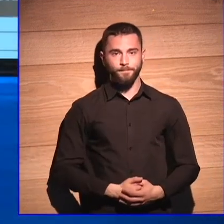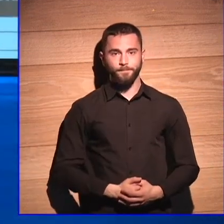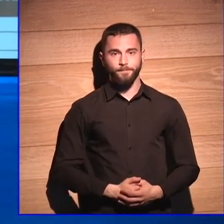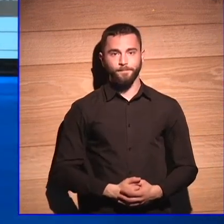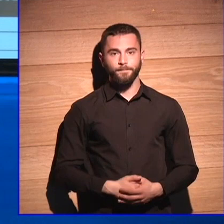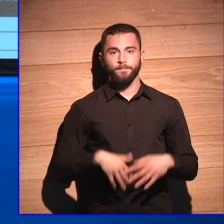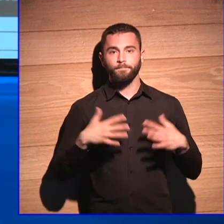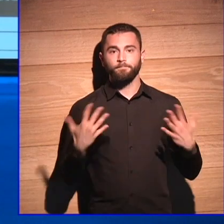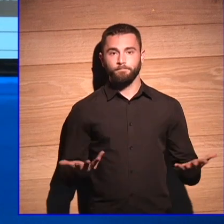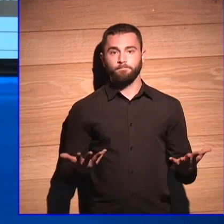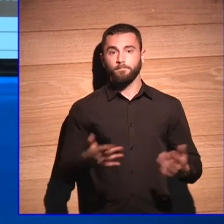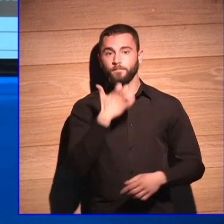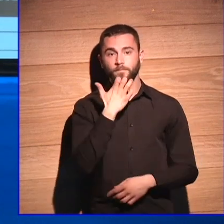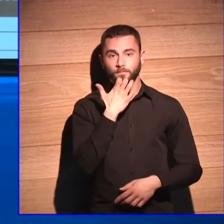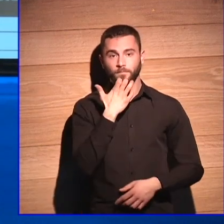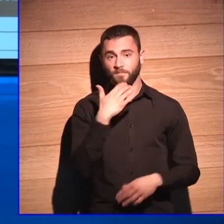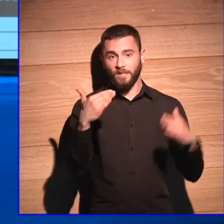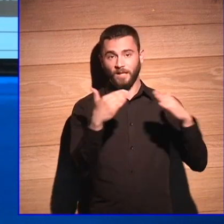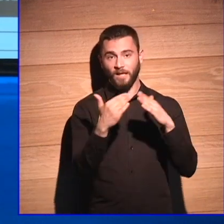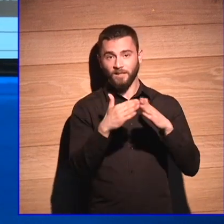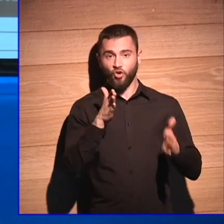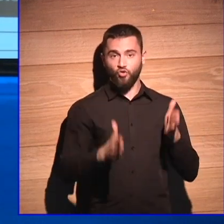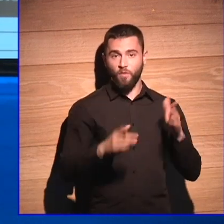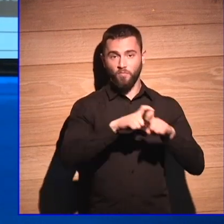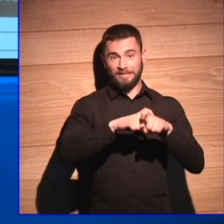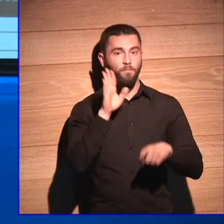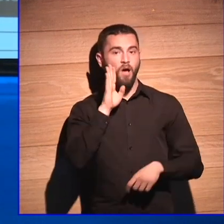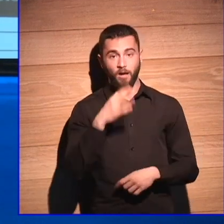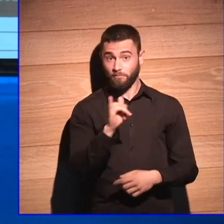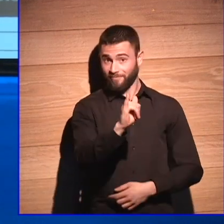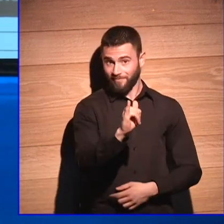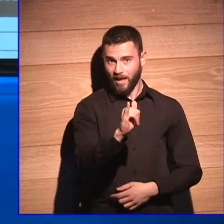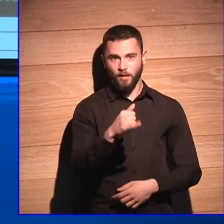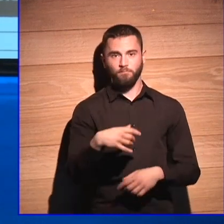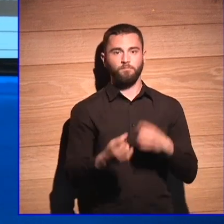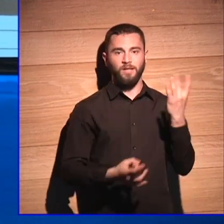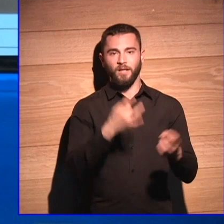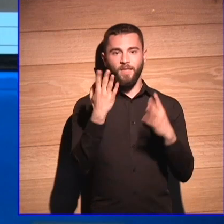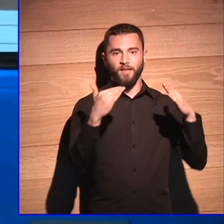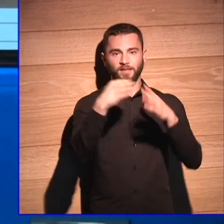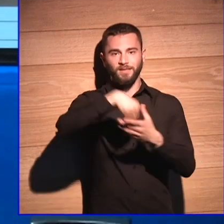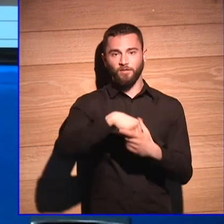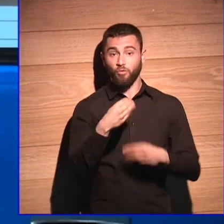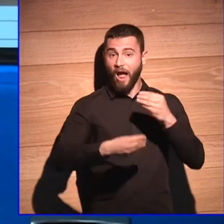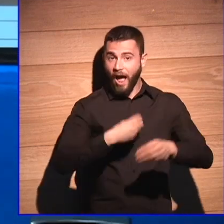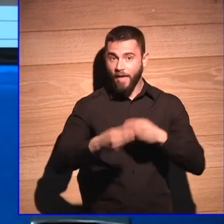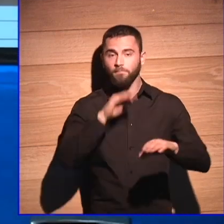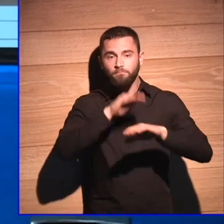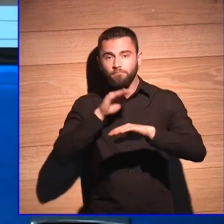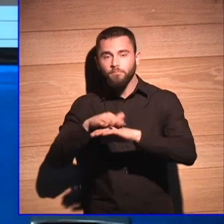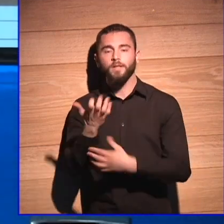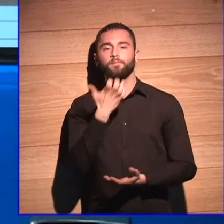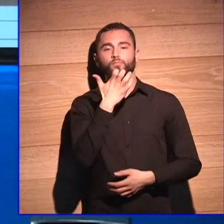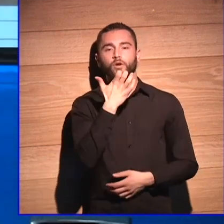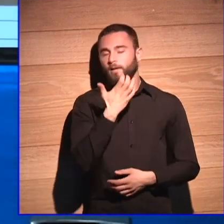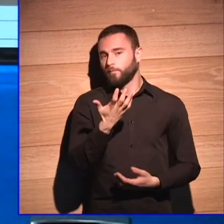Entonces, claro, si uno tiene en su casa un robot de este tipo, que le hace las tareas domésticas, pero también, por ejemplo, le puede